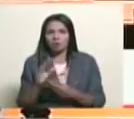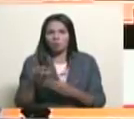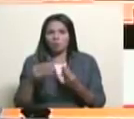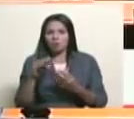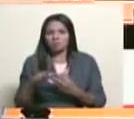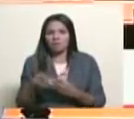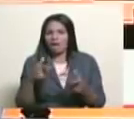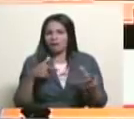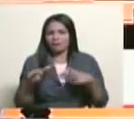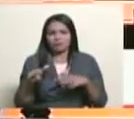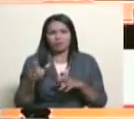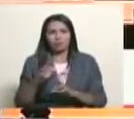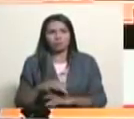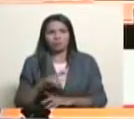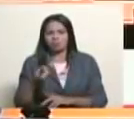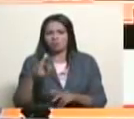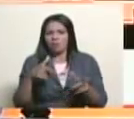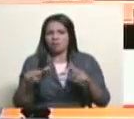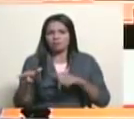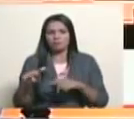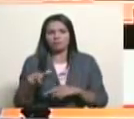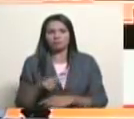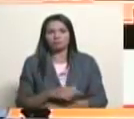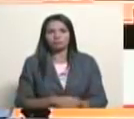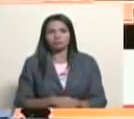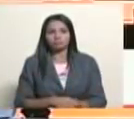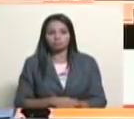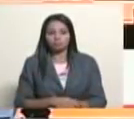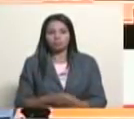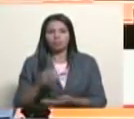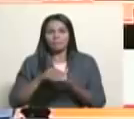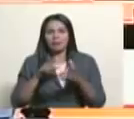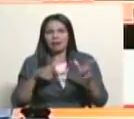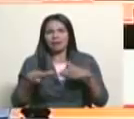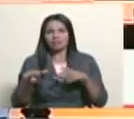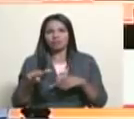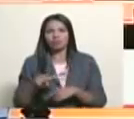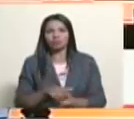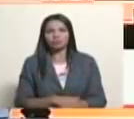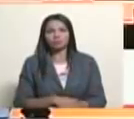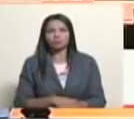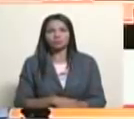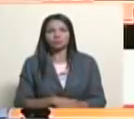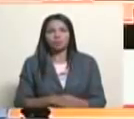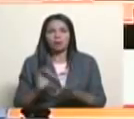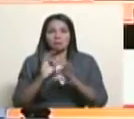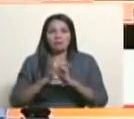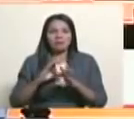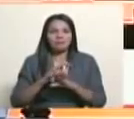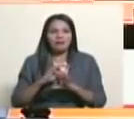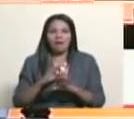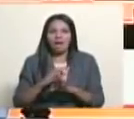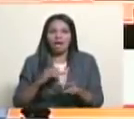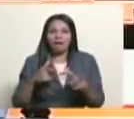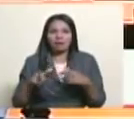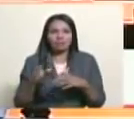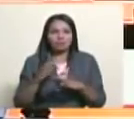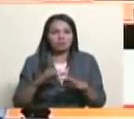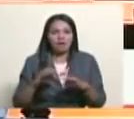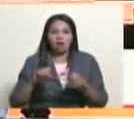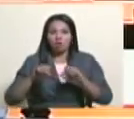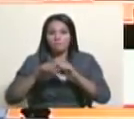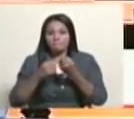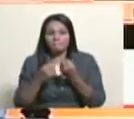Eso está listo. Eso está listo. Eso está montado, pues. Y no hay nada listo ni nada montado. Romper